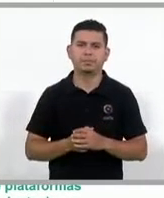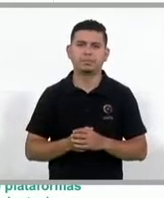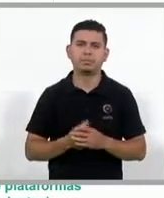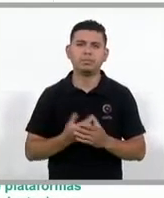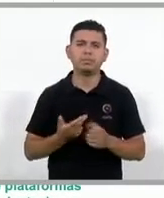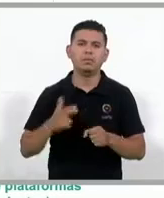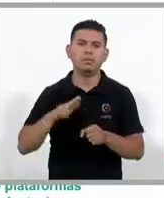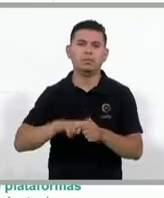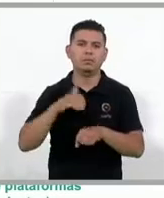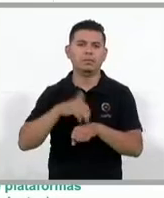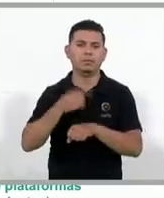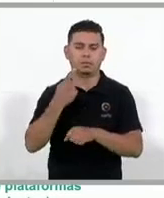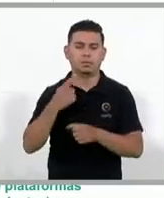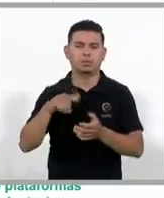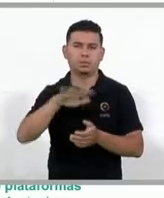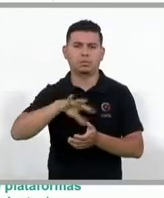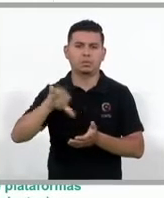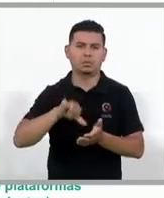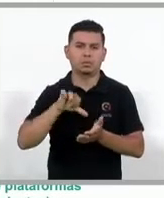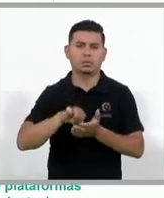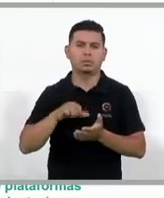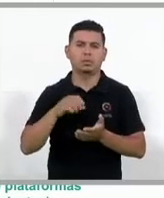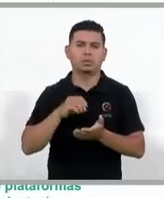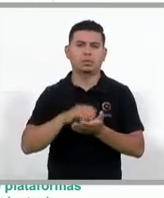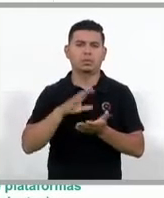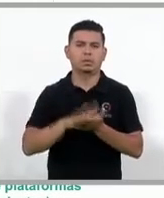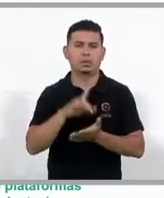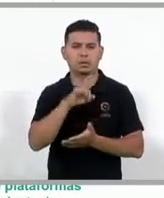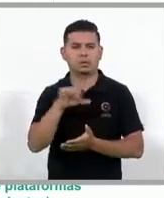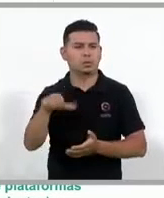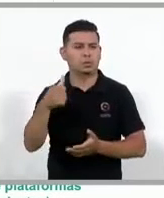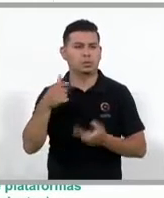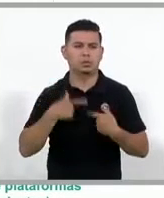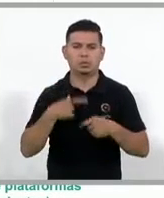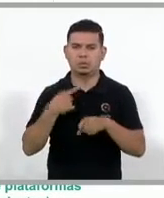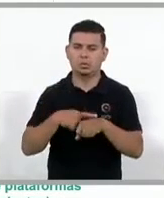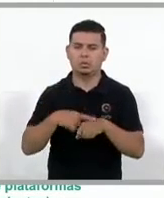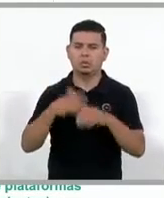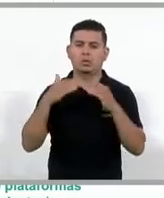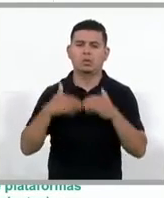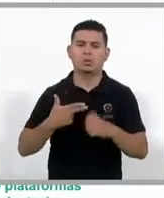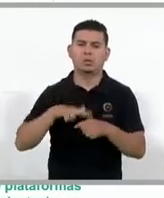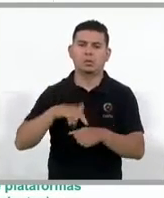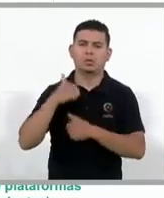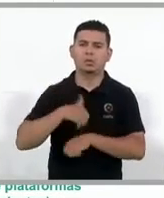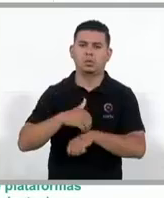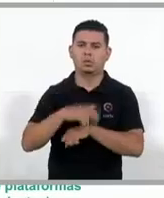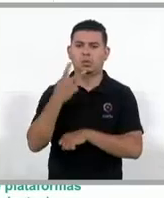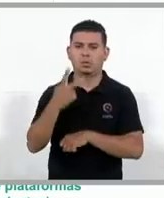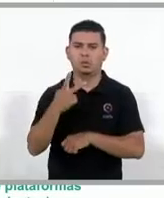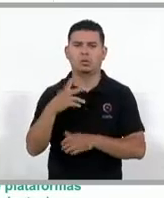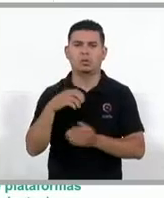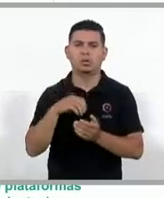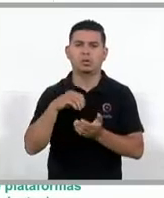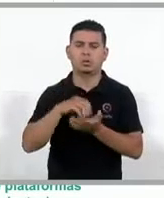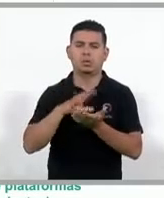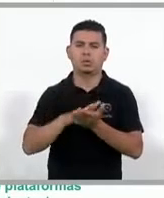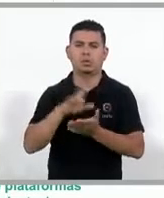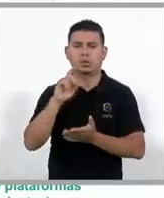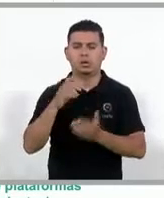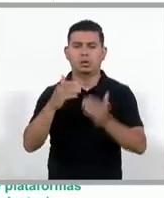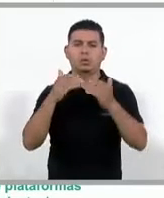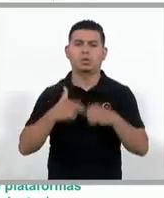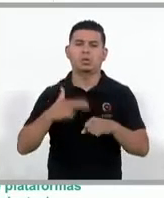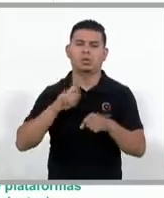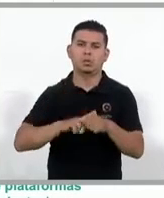sanitaria número 1 valles centrales se reportan 111 para la jurisdicción sanitaria número 230 para